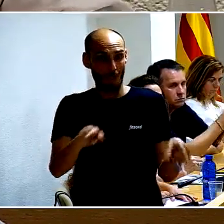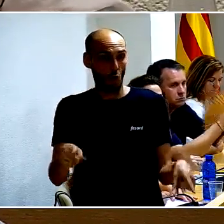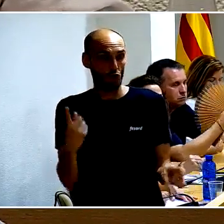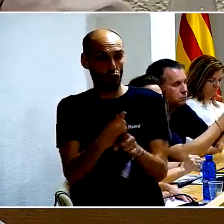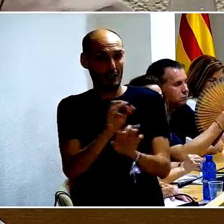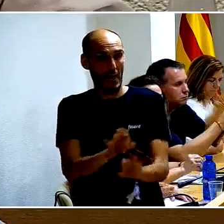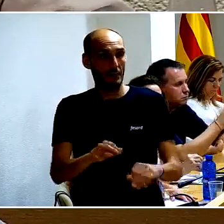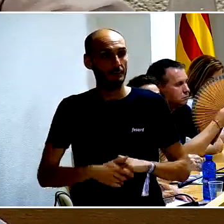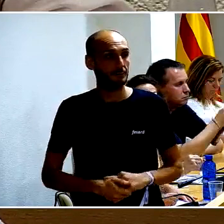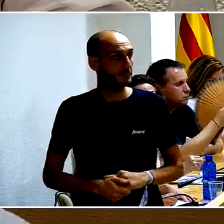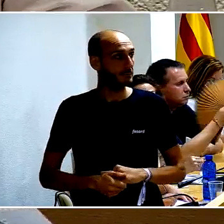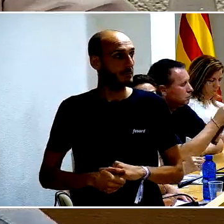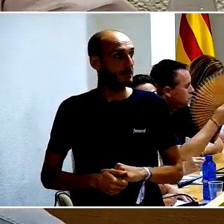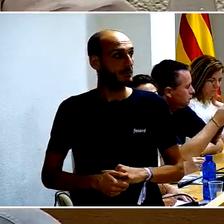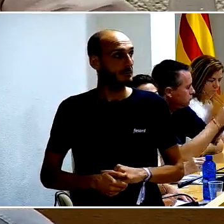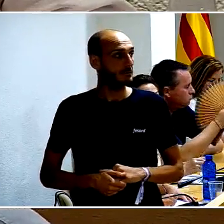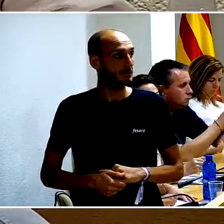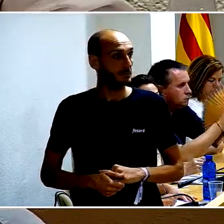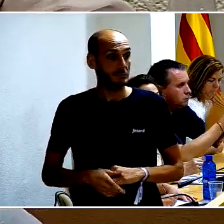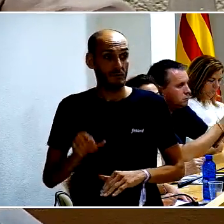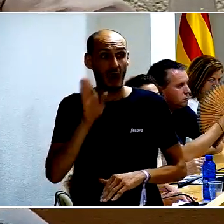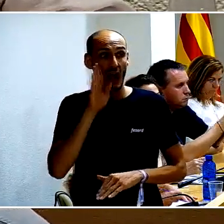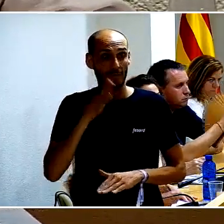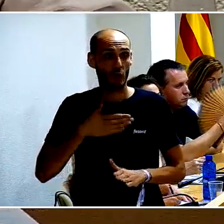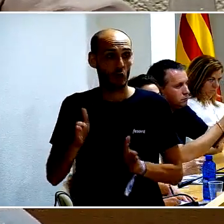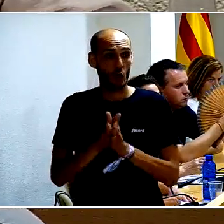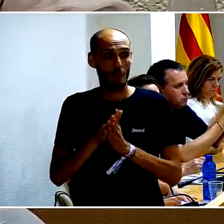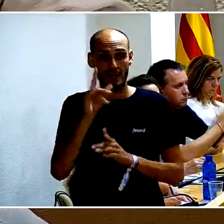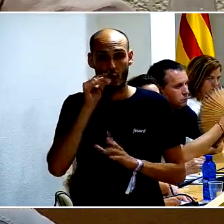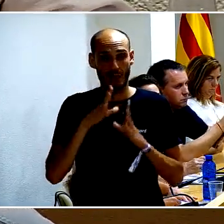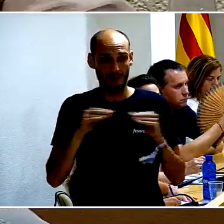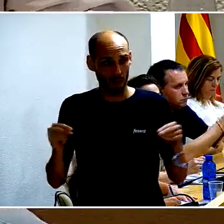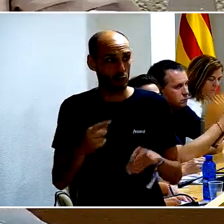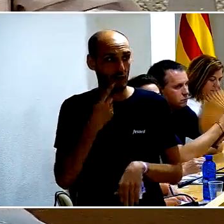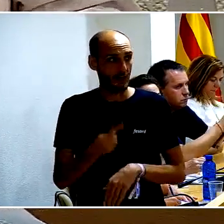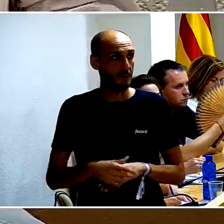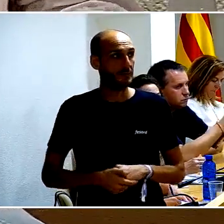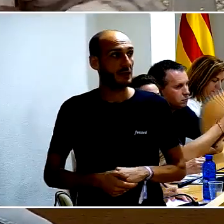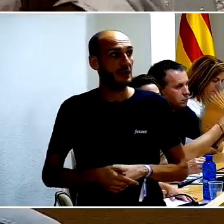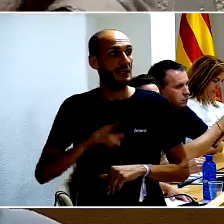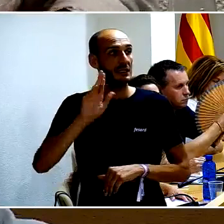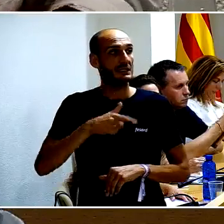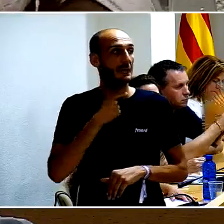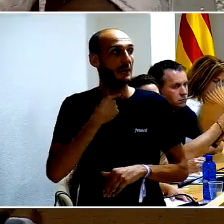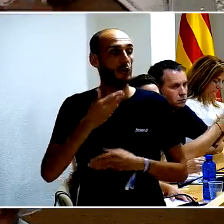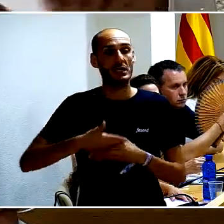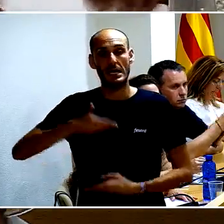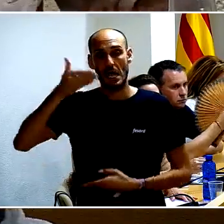aquí la intervención plenaria de mi compañero. Queremos también hacer hincapié, como no, tirando de hemeroteca como le gusta al señor